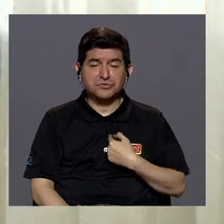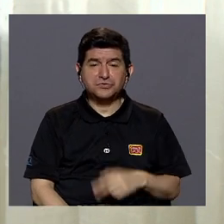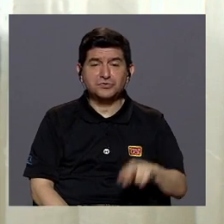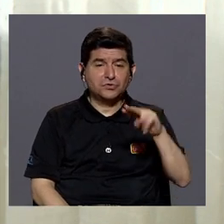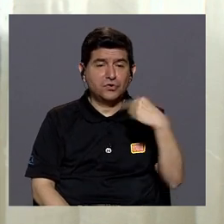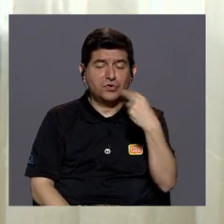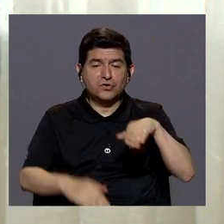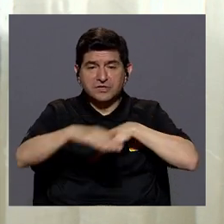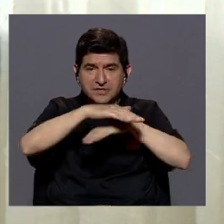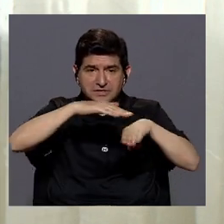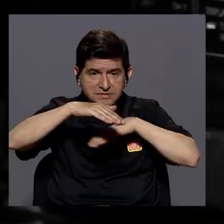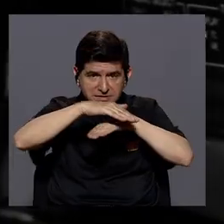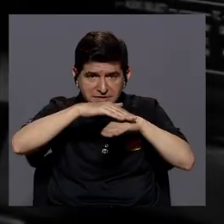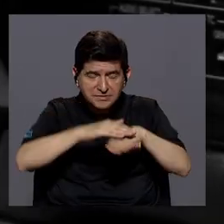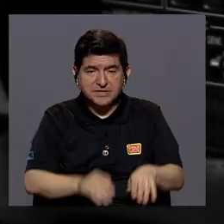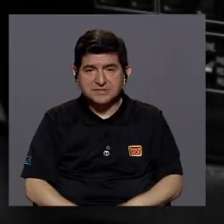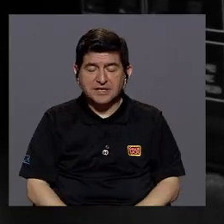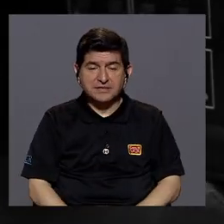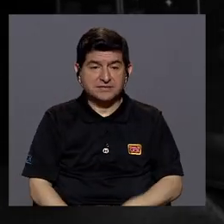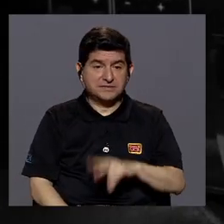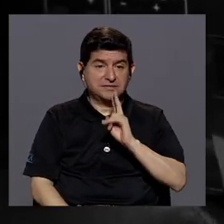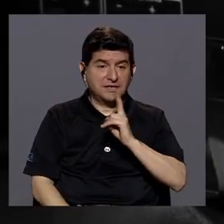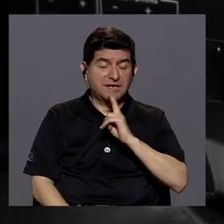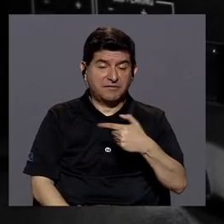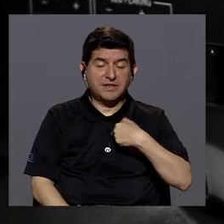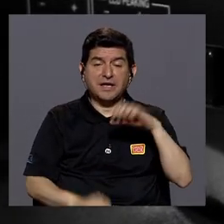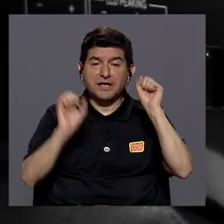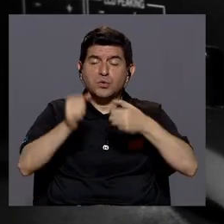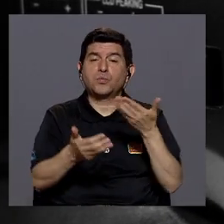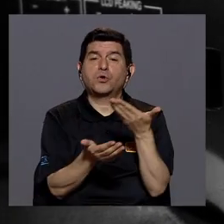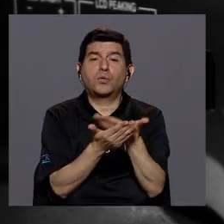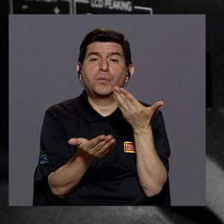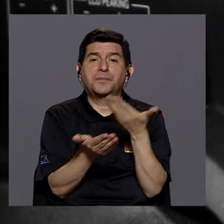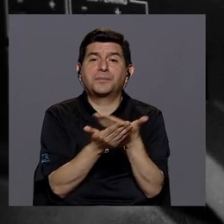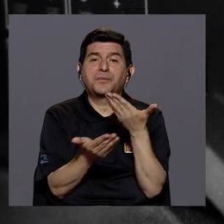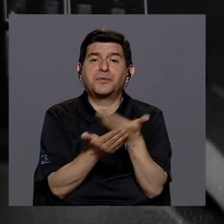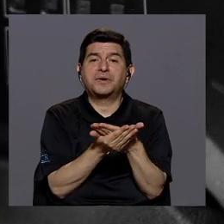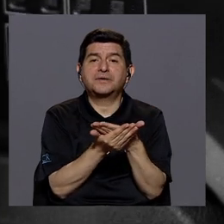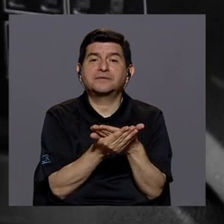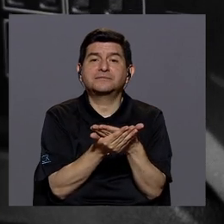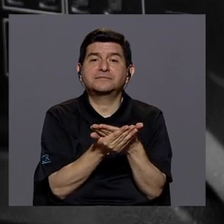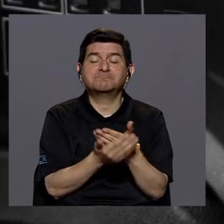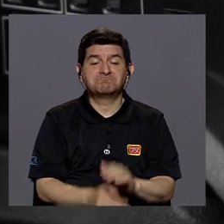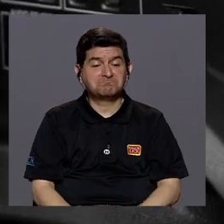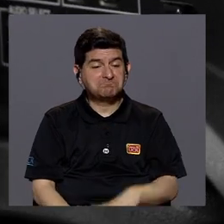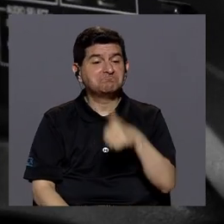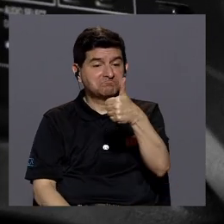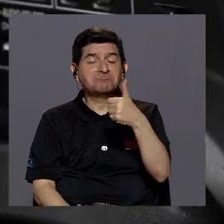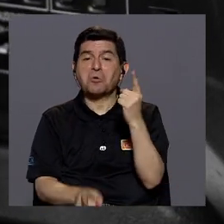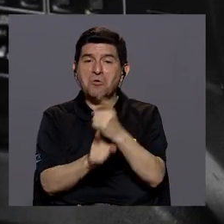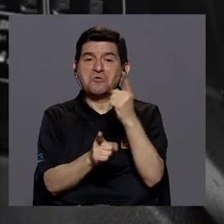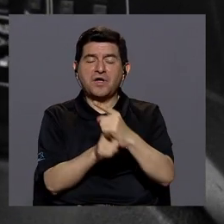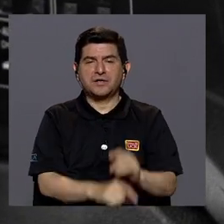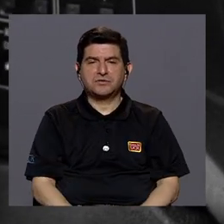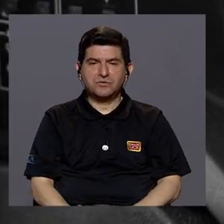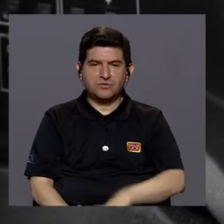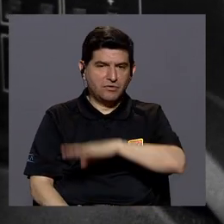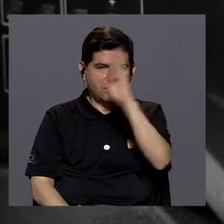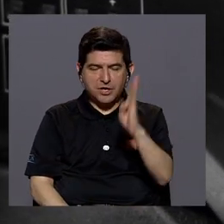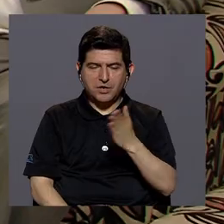base en las verdades que yo puedo comprobar. Muy bien, así tiene que ser. Y por eso nunca me han